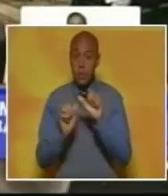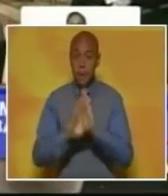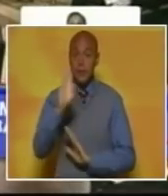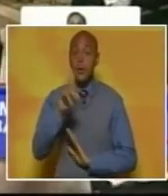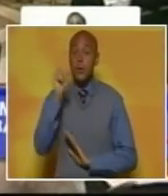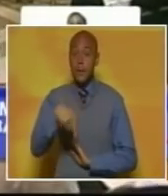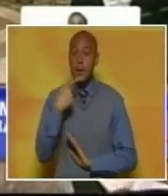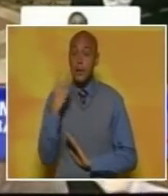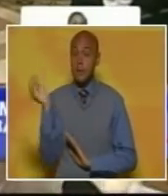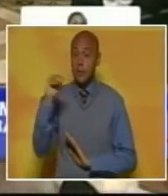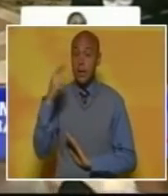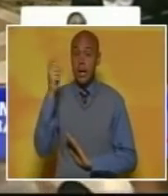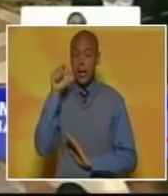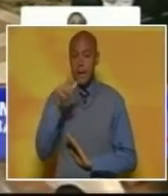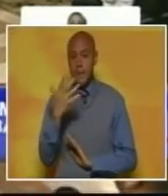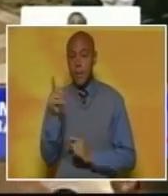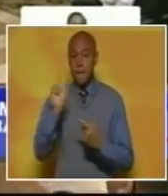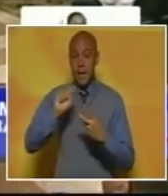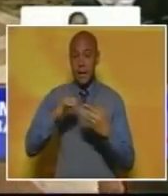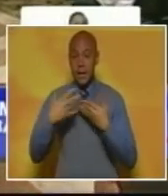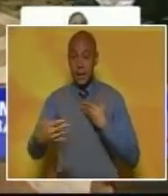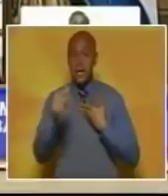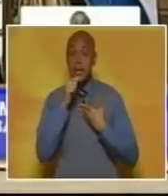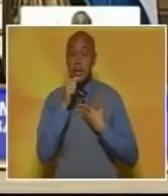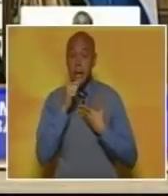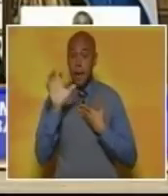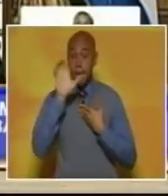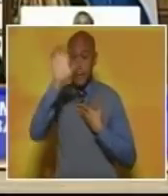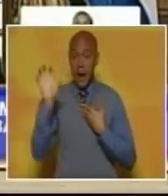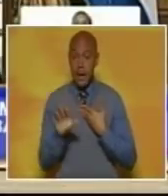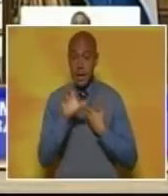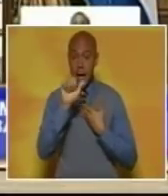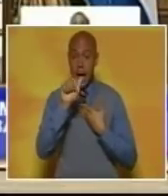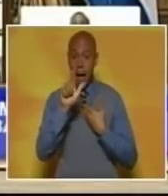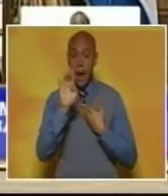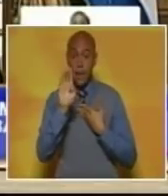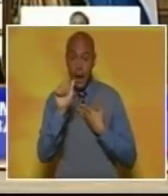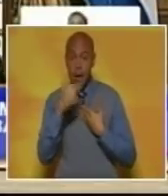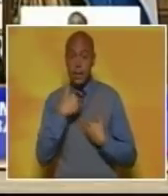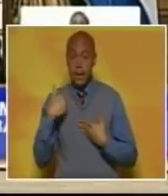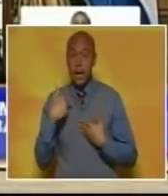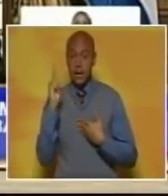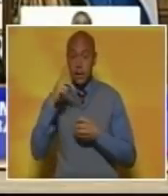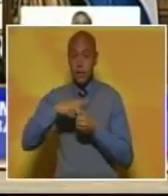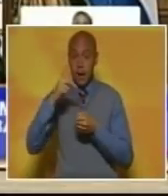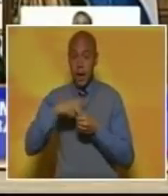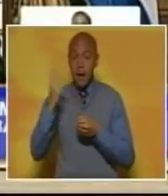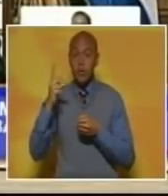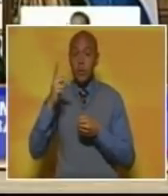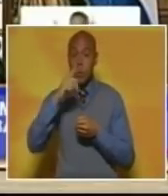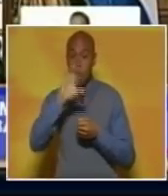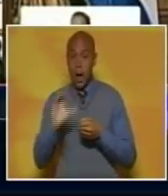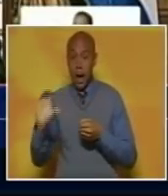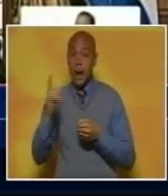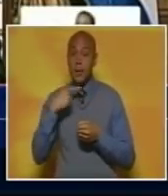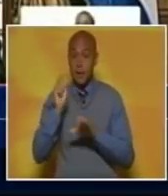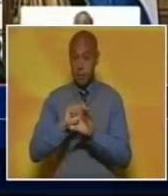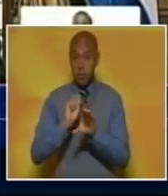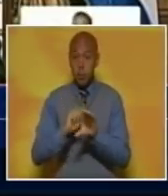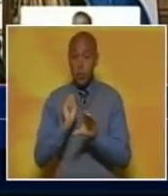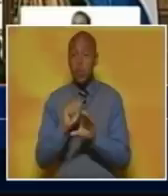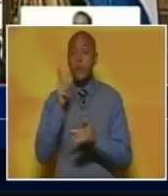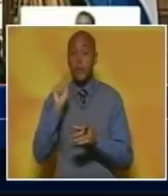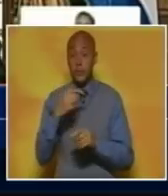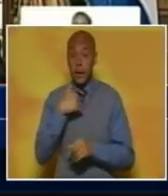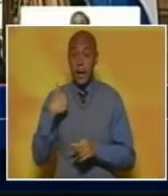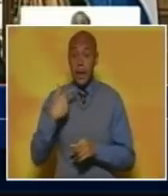de Estado anunció que en los próximos meses los países que integran el ALBA tienen previsto recuperar Petrocaribe. Vamos a recuperar